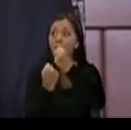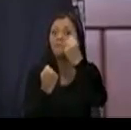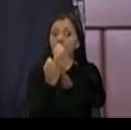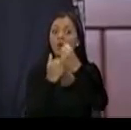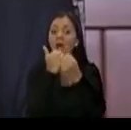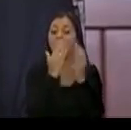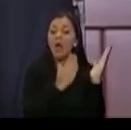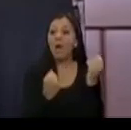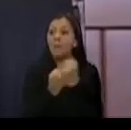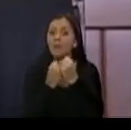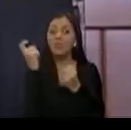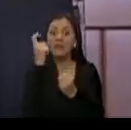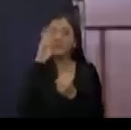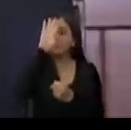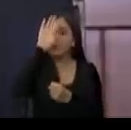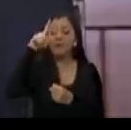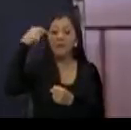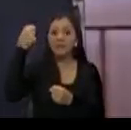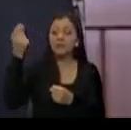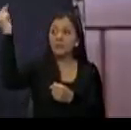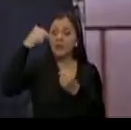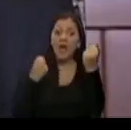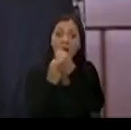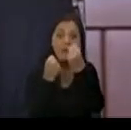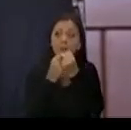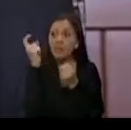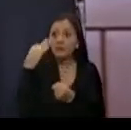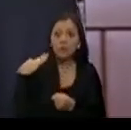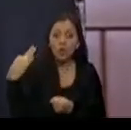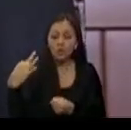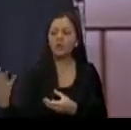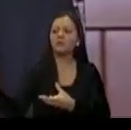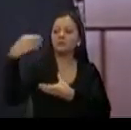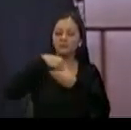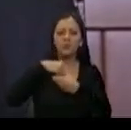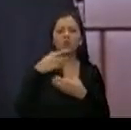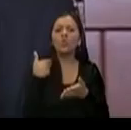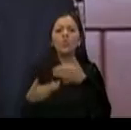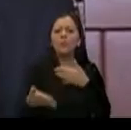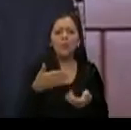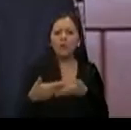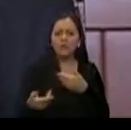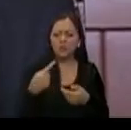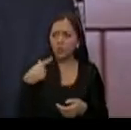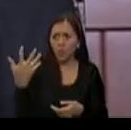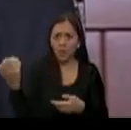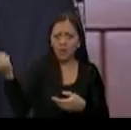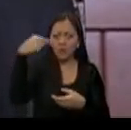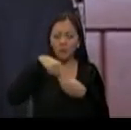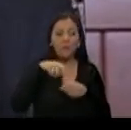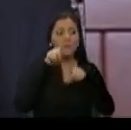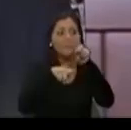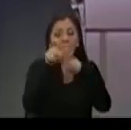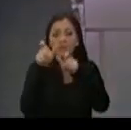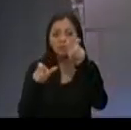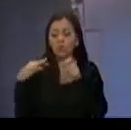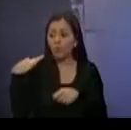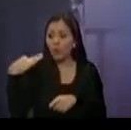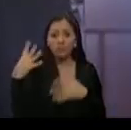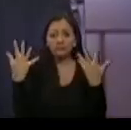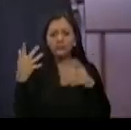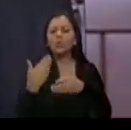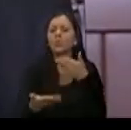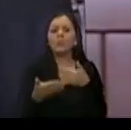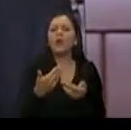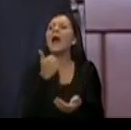posibilidad y hay también trabajo para todos. Y aunque no tengan el voluntariado, creo que todos tenemos que hacer algo por la